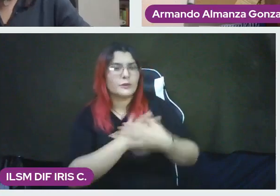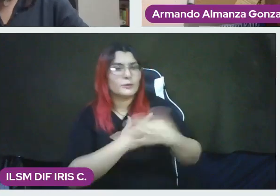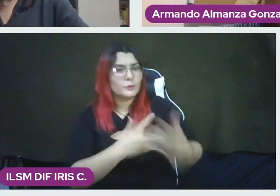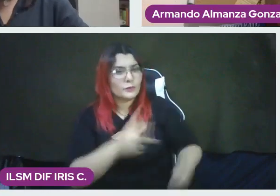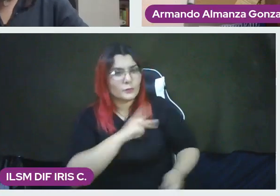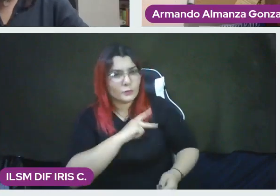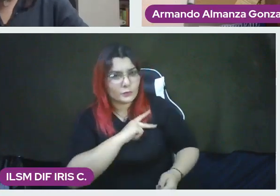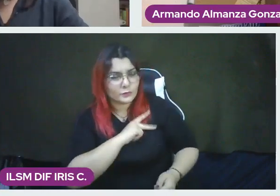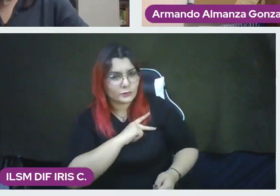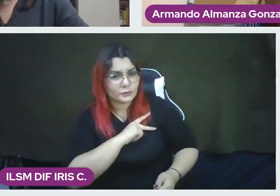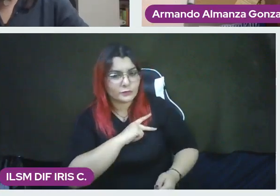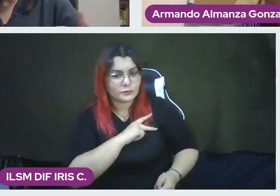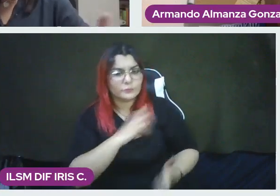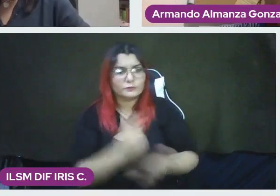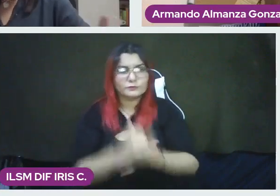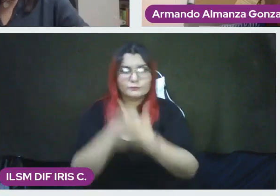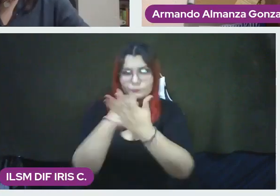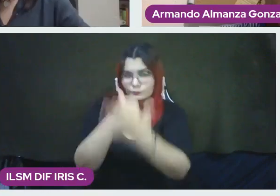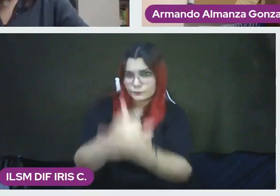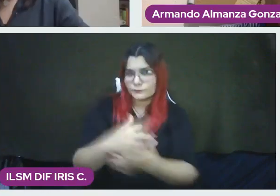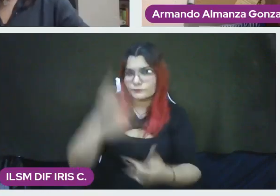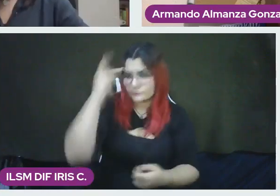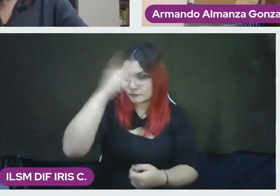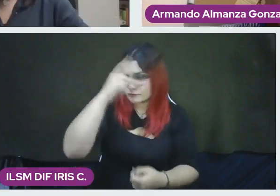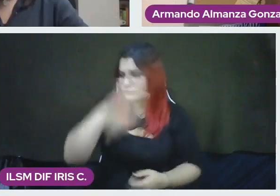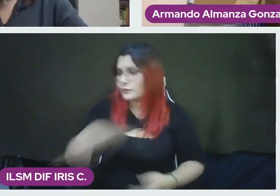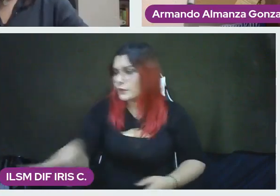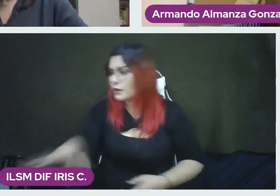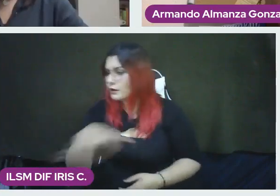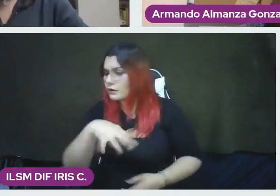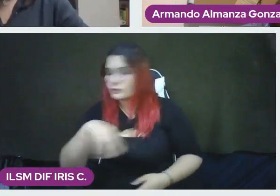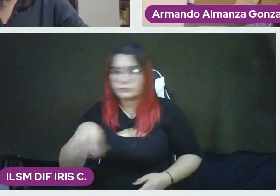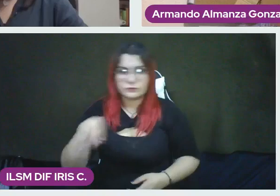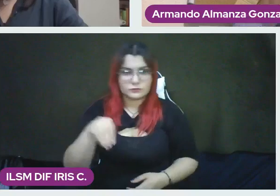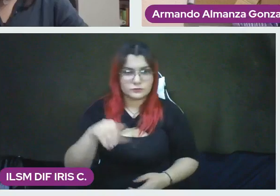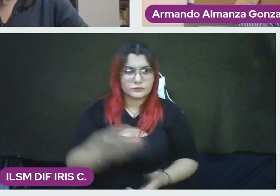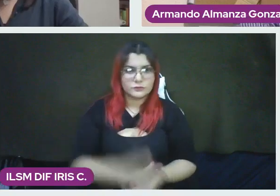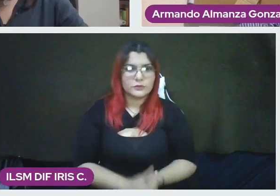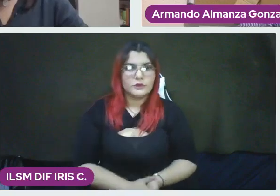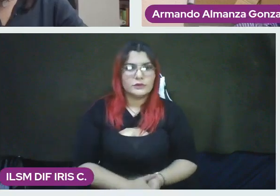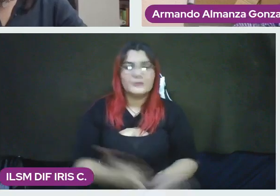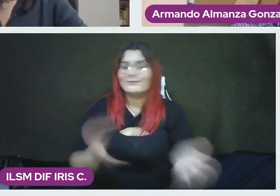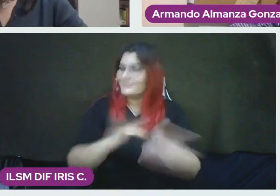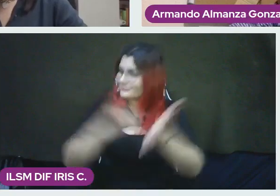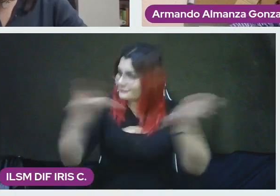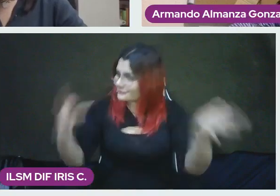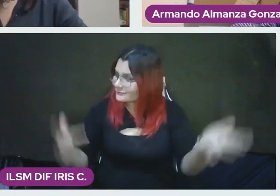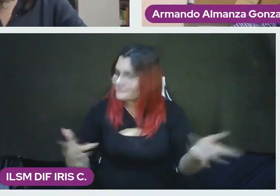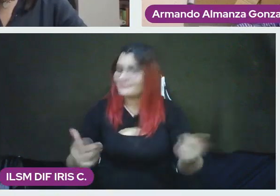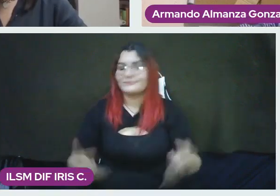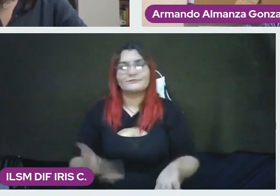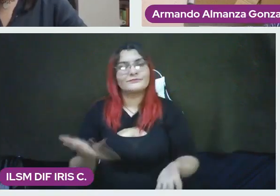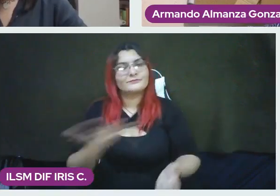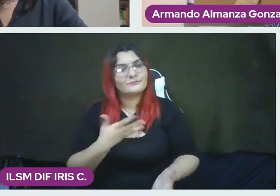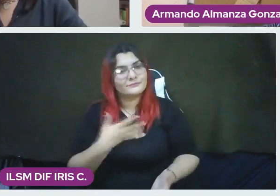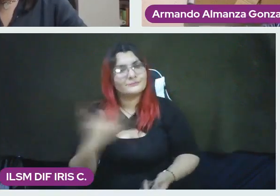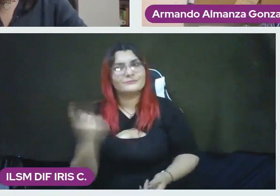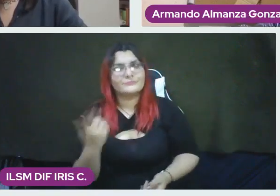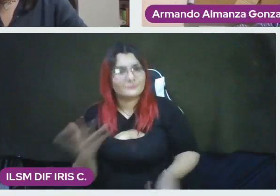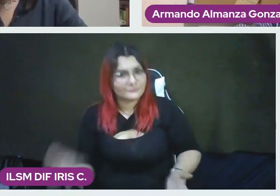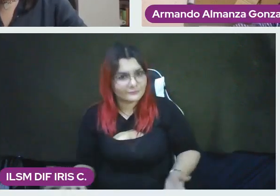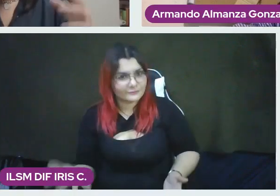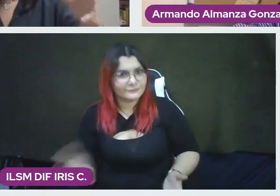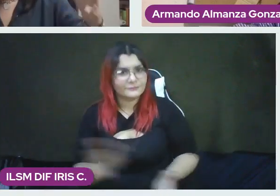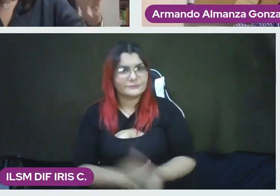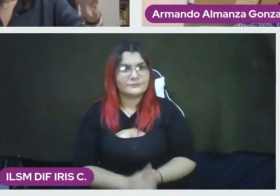también profesional, ¿no? Practicar la gratitud, como comentábamos también. Algo que decía esta parte de establecer metas realistas,